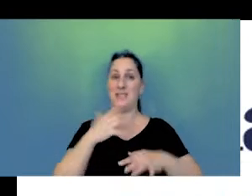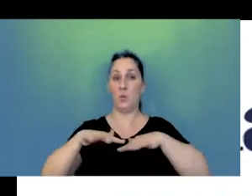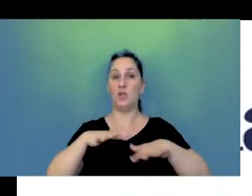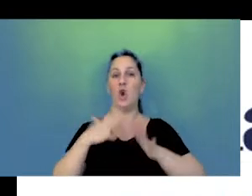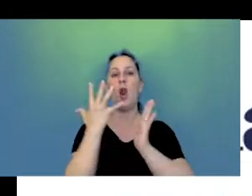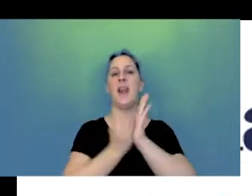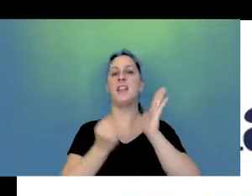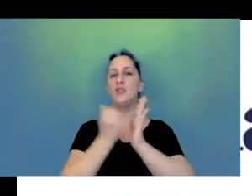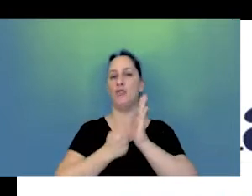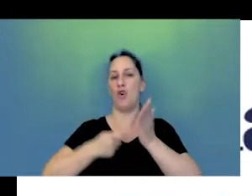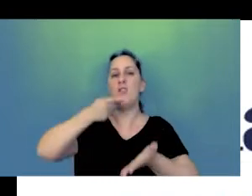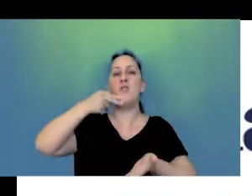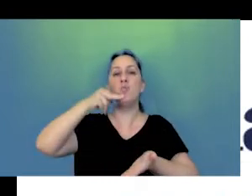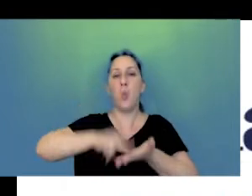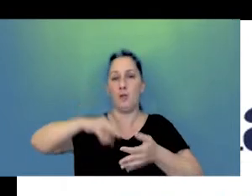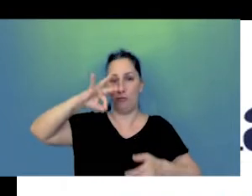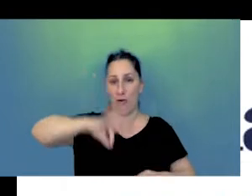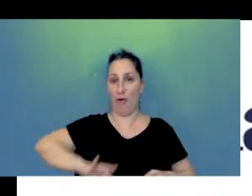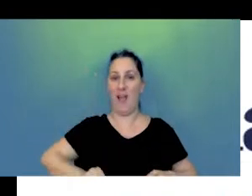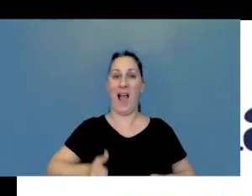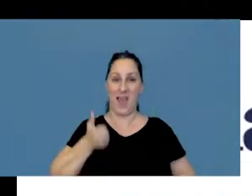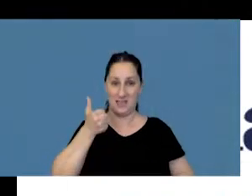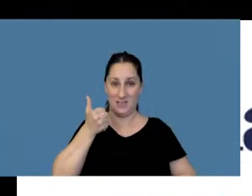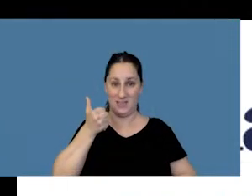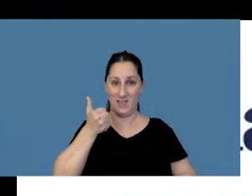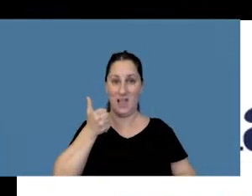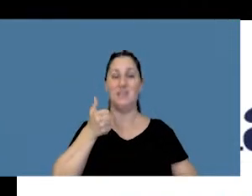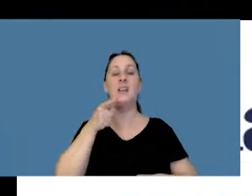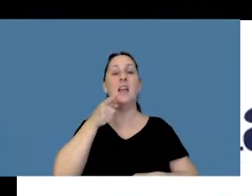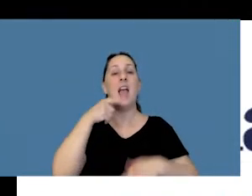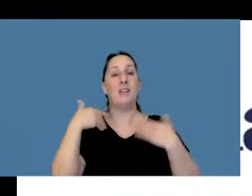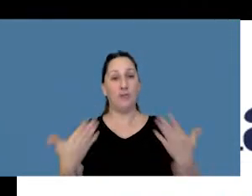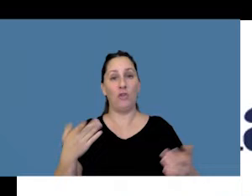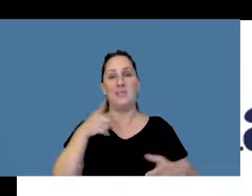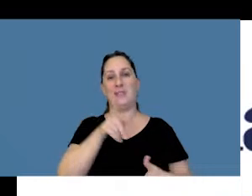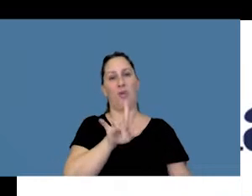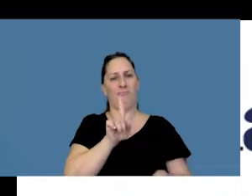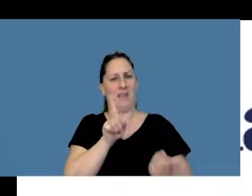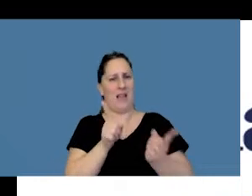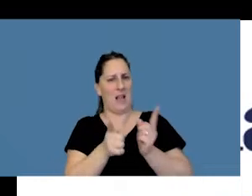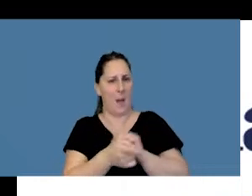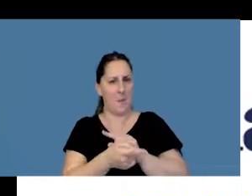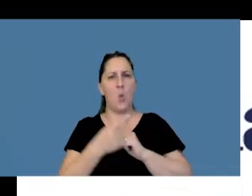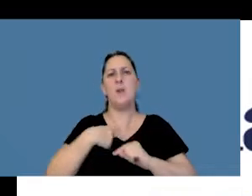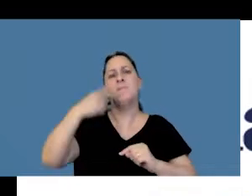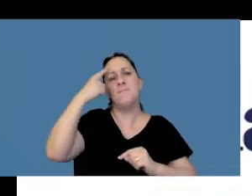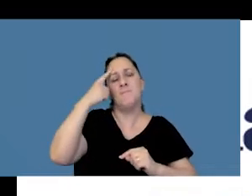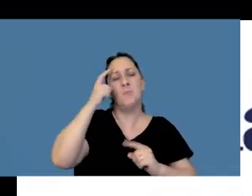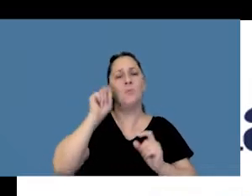de ganancias. Pero primero, que esto es lo que cambió, no lo deja a criterio